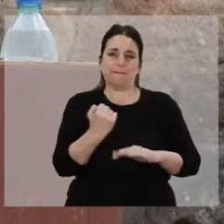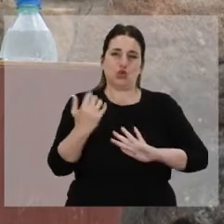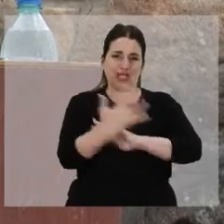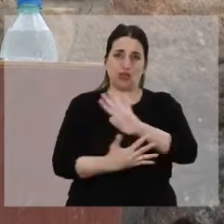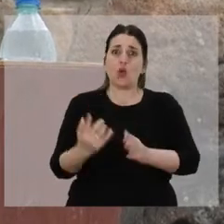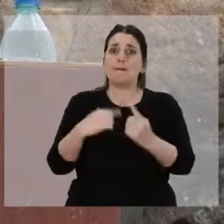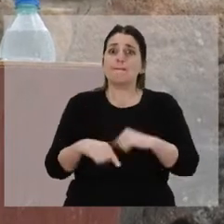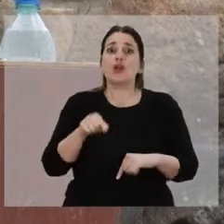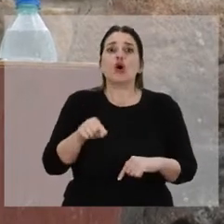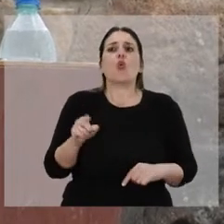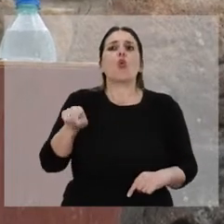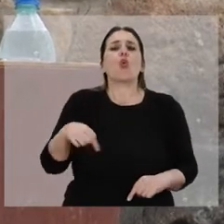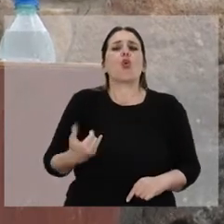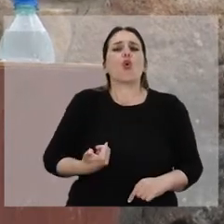país.